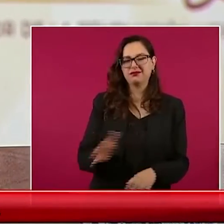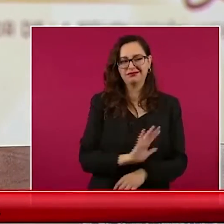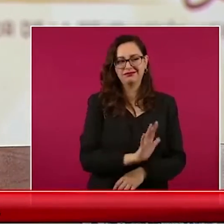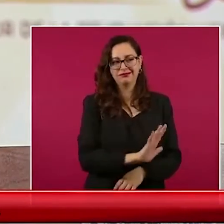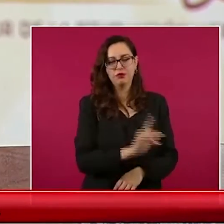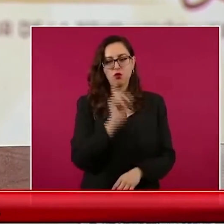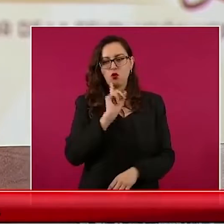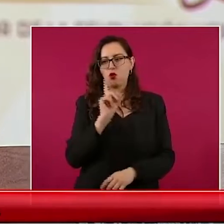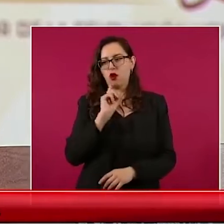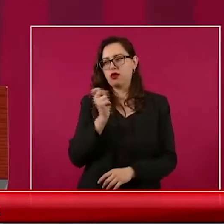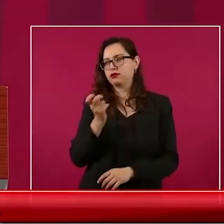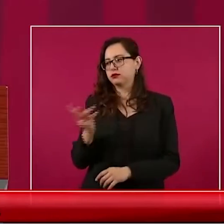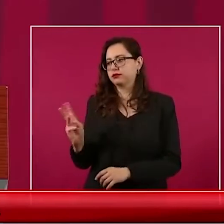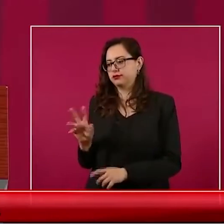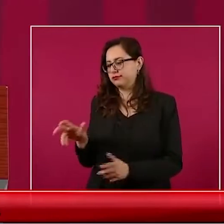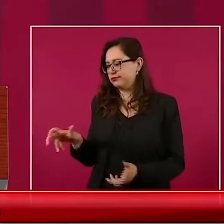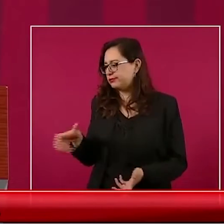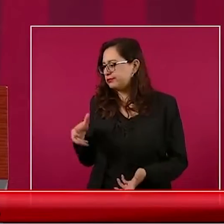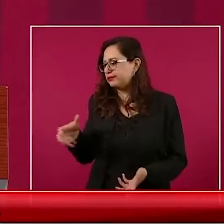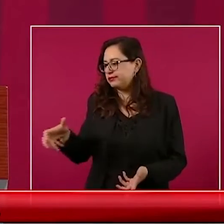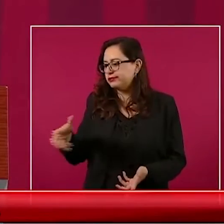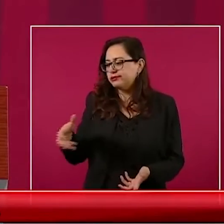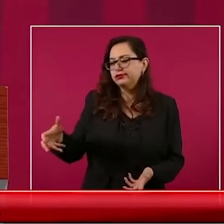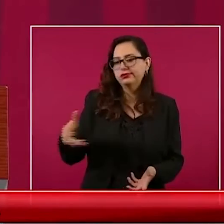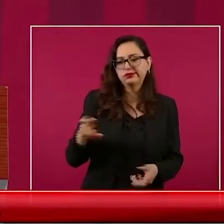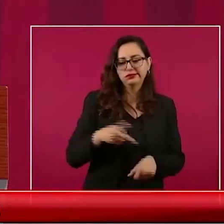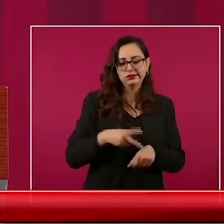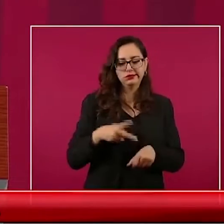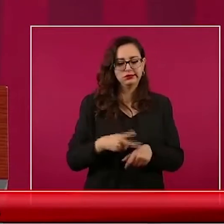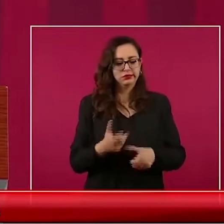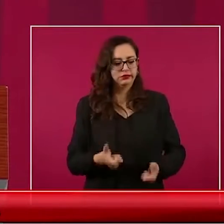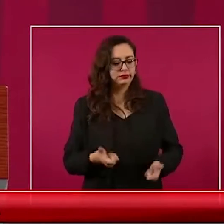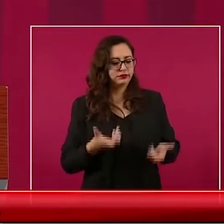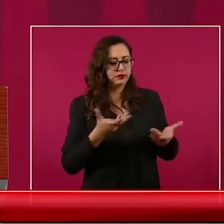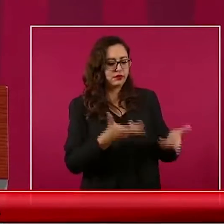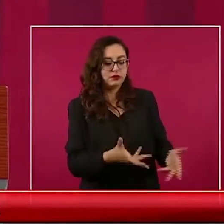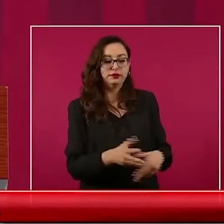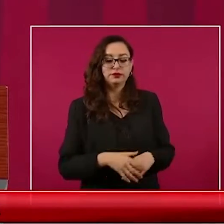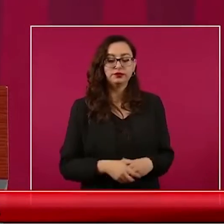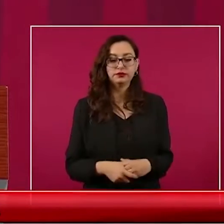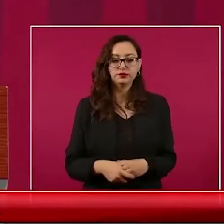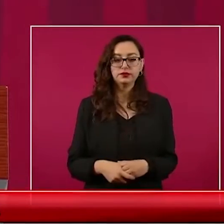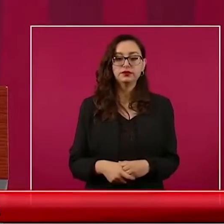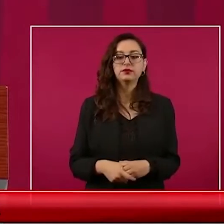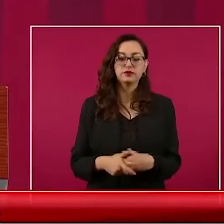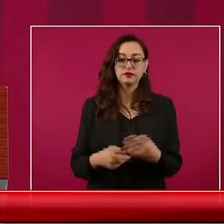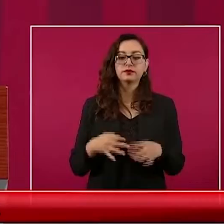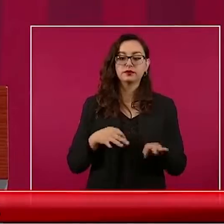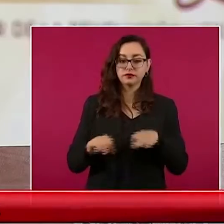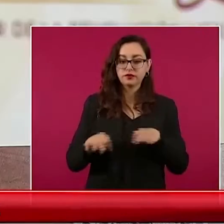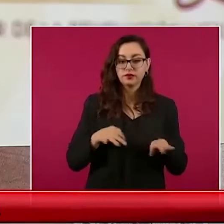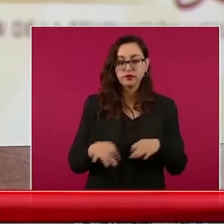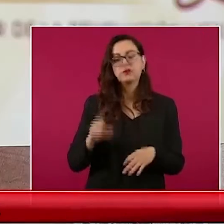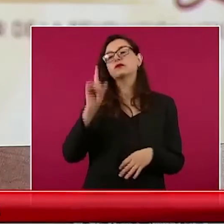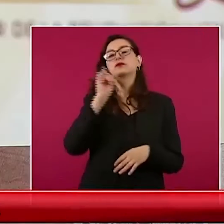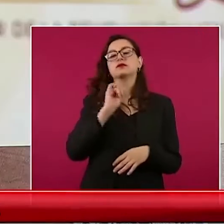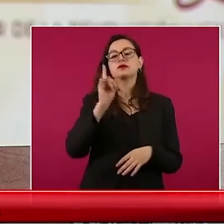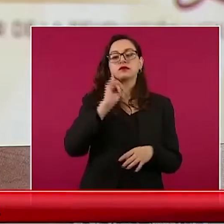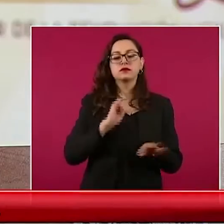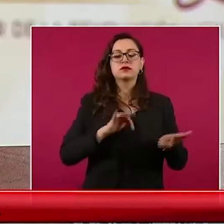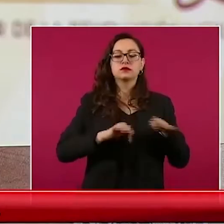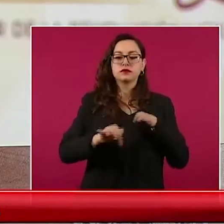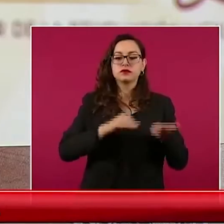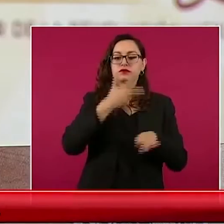Entonces, trabajan mujeres, trabajan hombres,